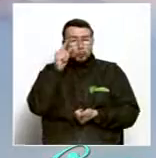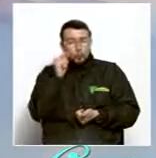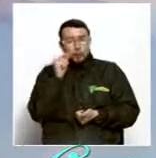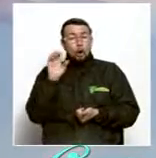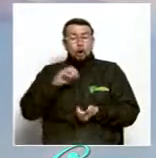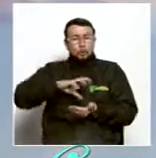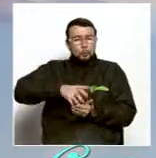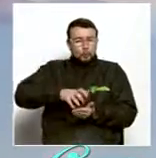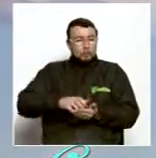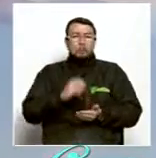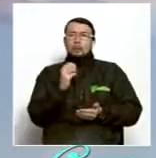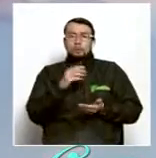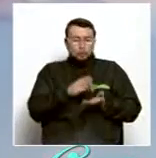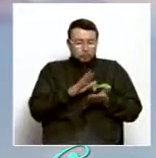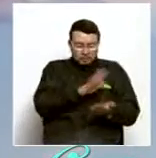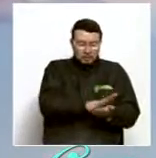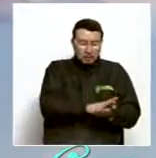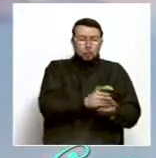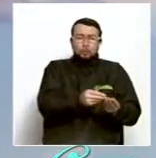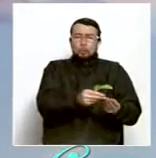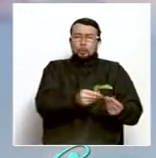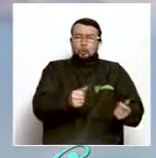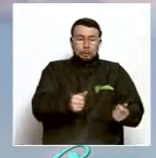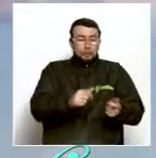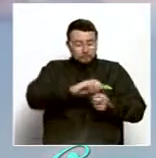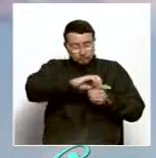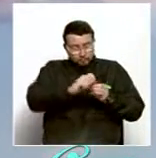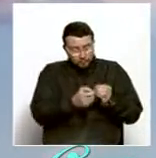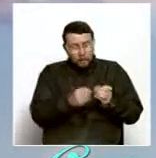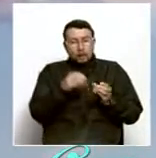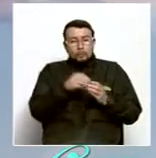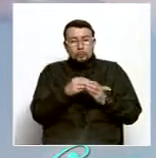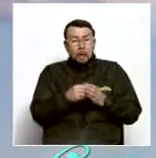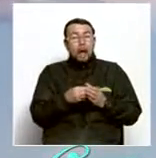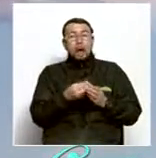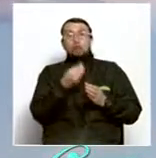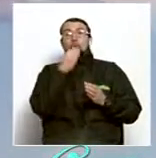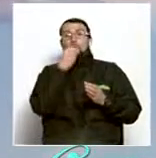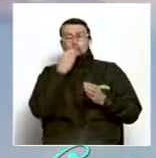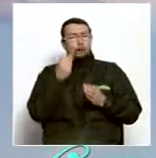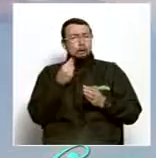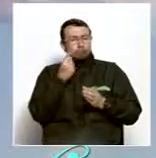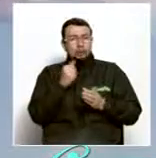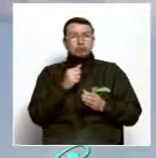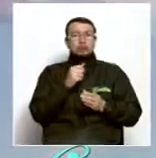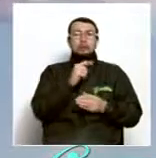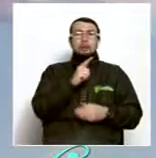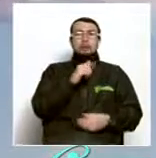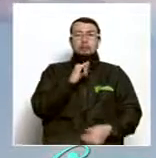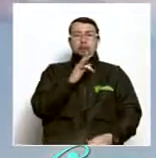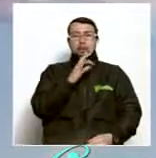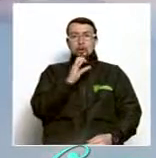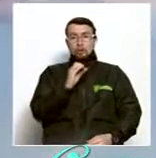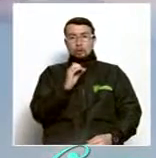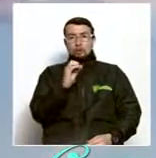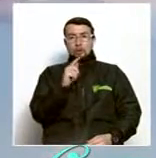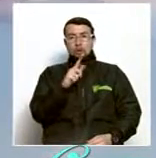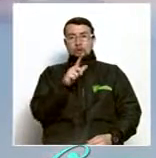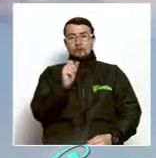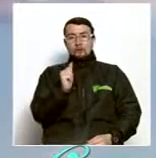cuarto día uno pela la semillita y hay una almendra. Y eso tiene fitoflavonas y eso para la menopausia es